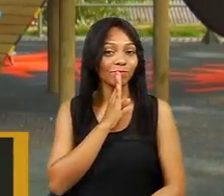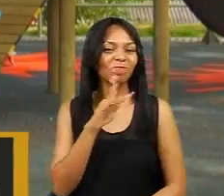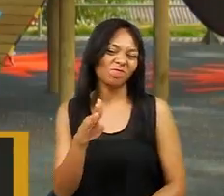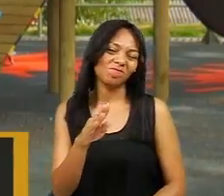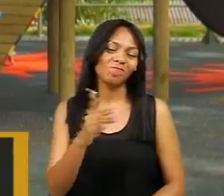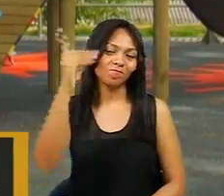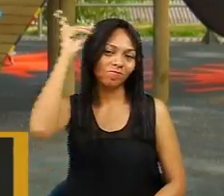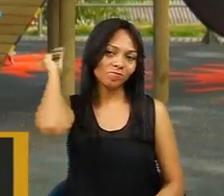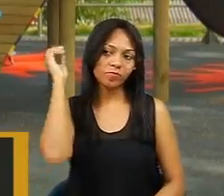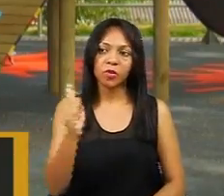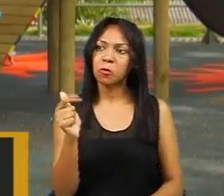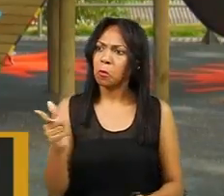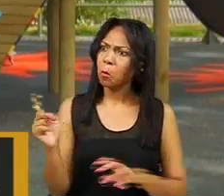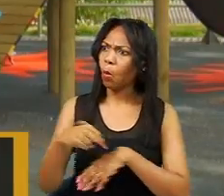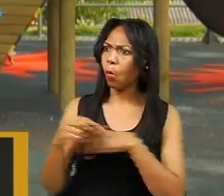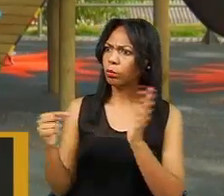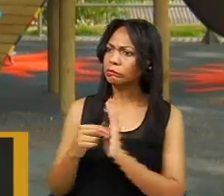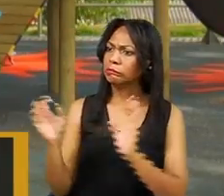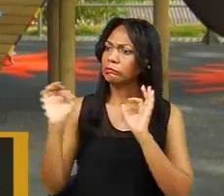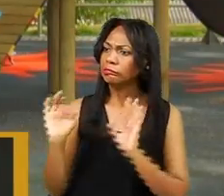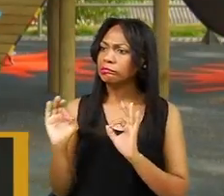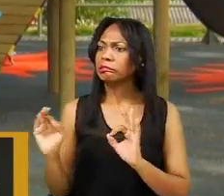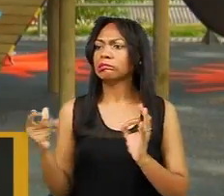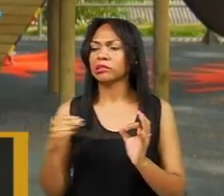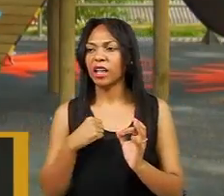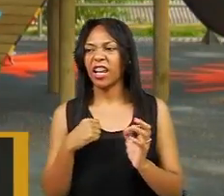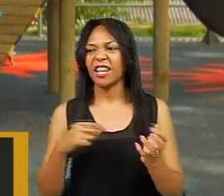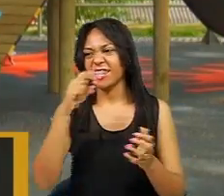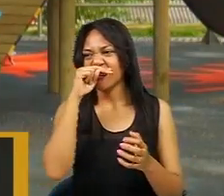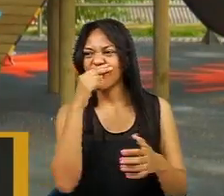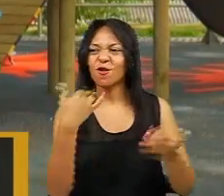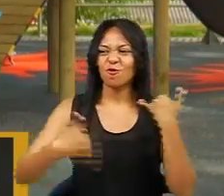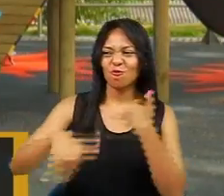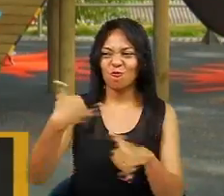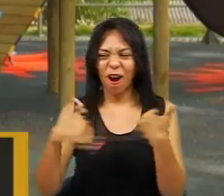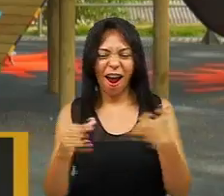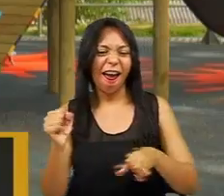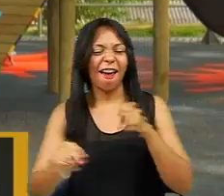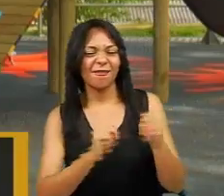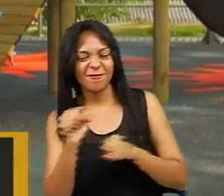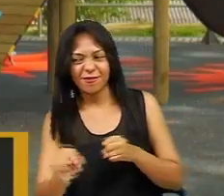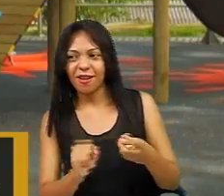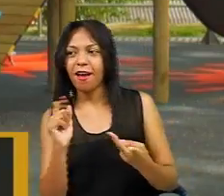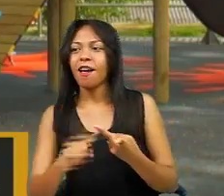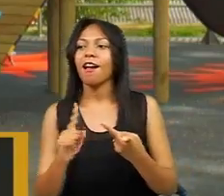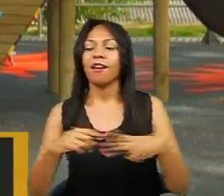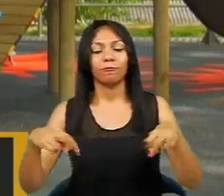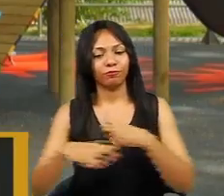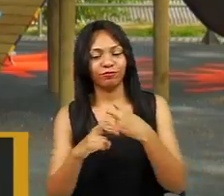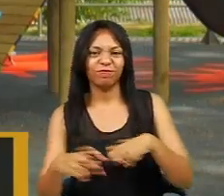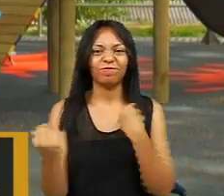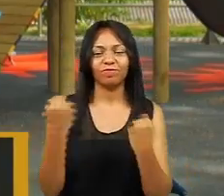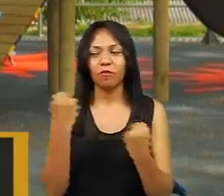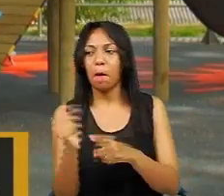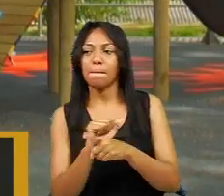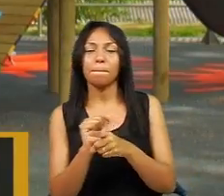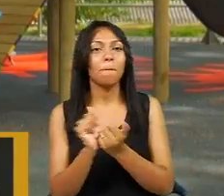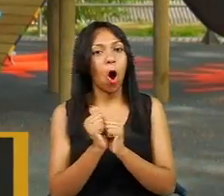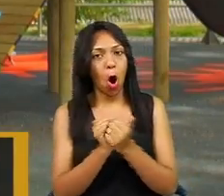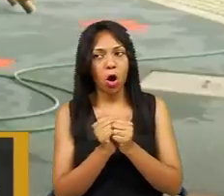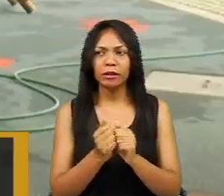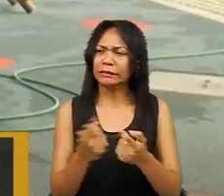juegos infantiles, con ciclorruta, con gimnasio y con espacios para toda la familia, para que disfruten su tiempo libre en